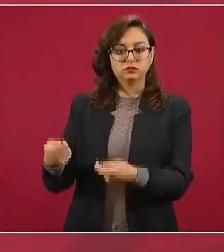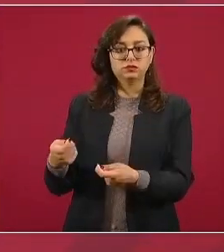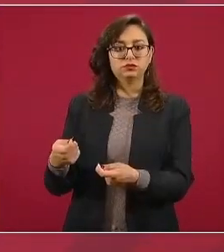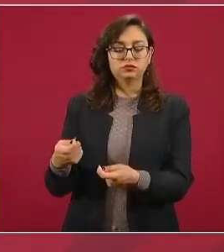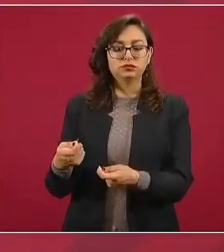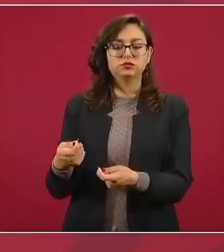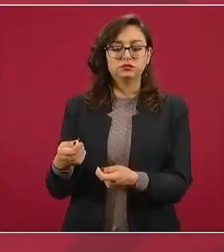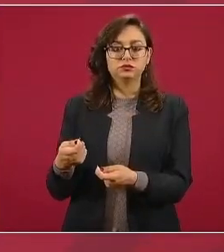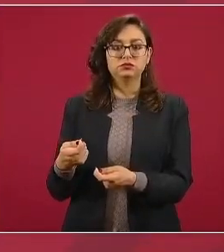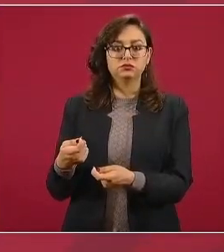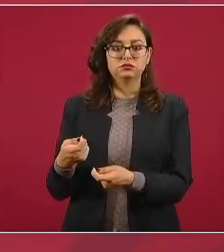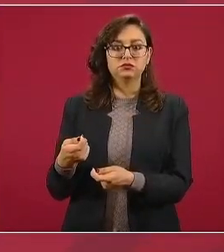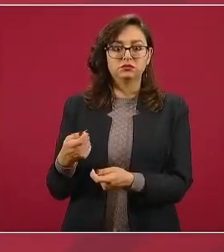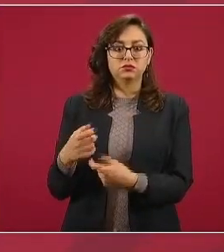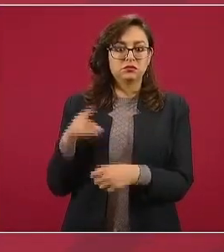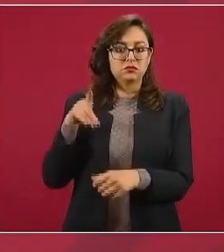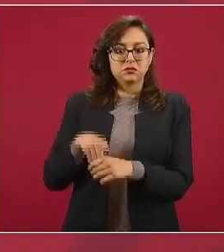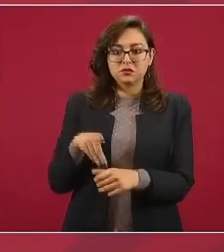financiar